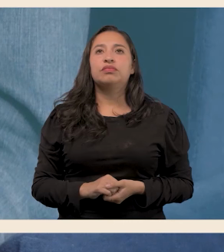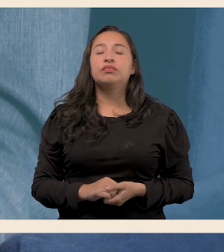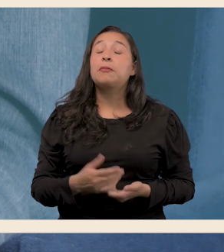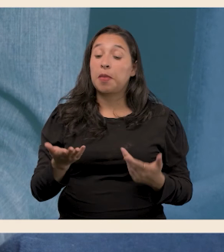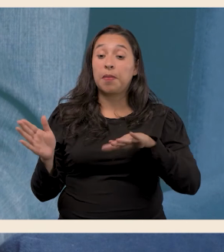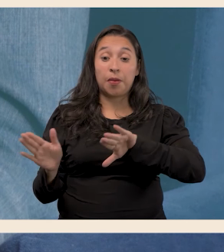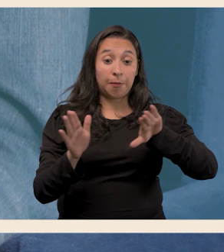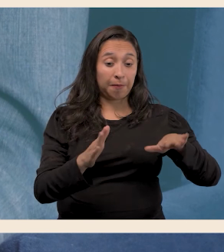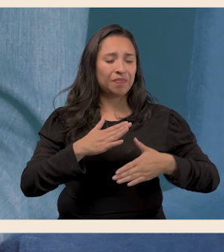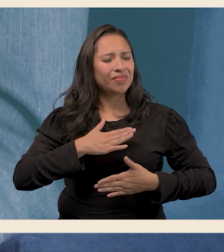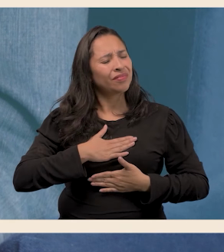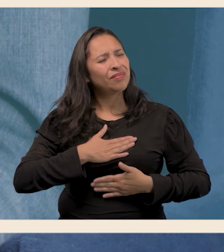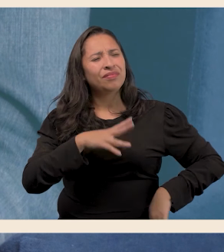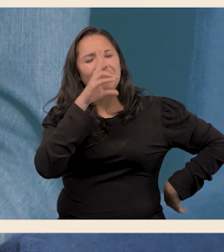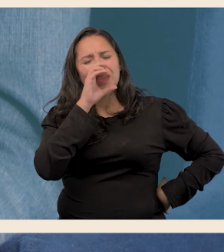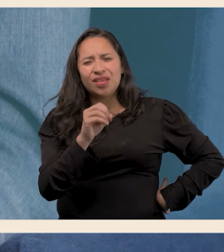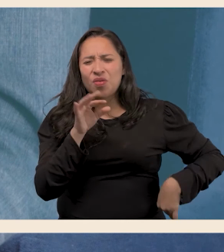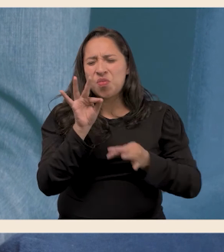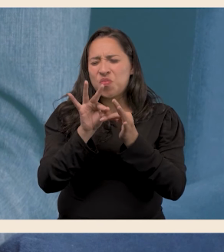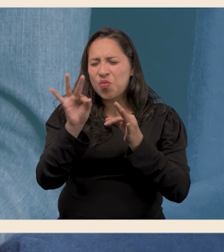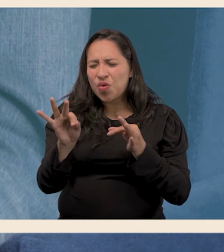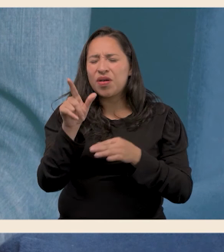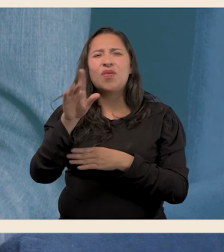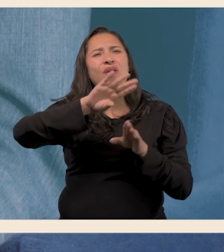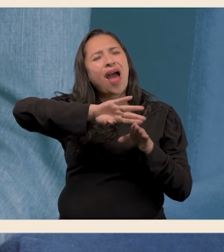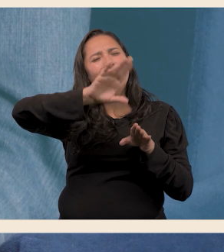Porque apareció en San Luis, Antioquia.